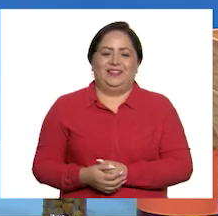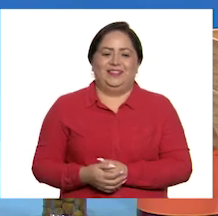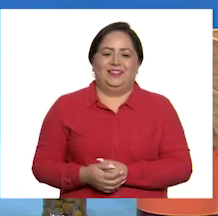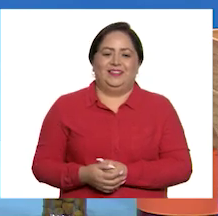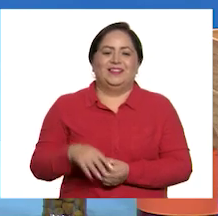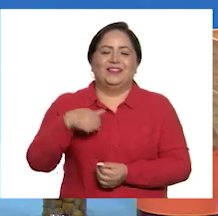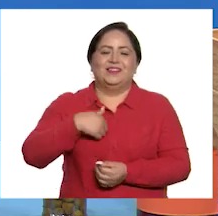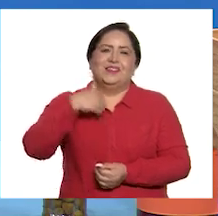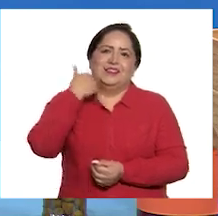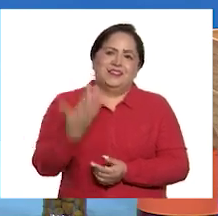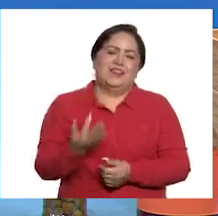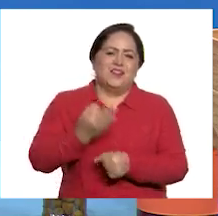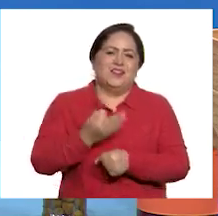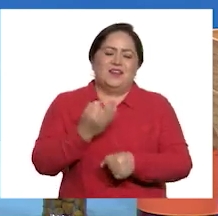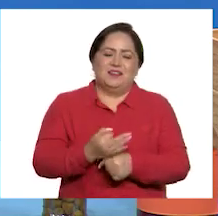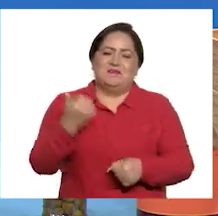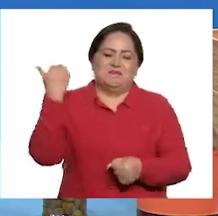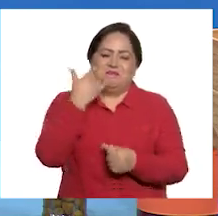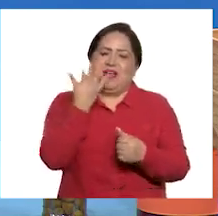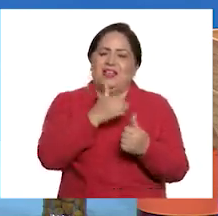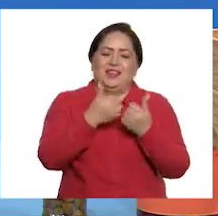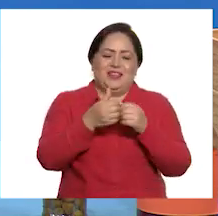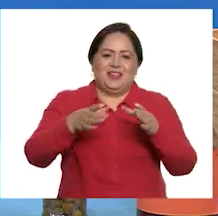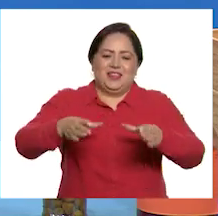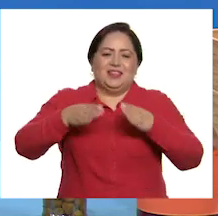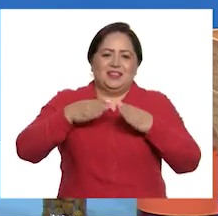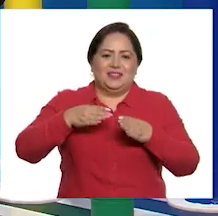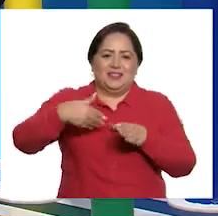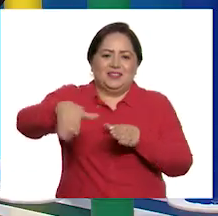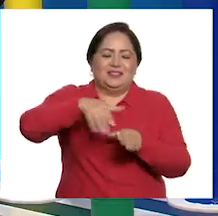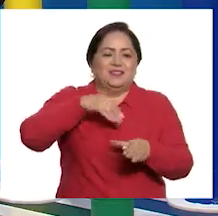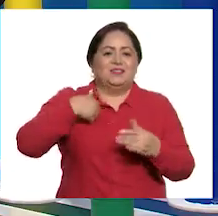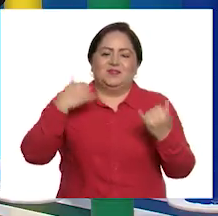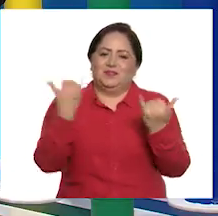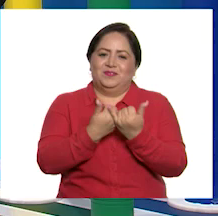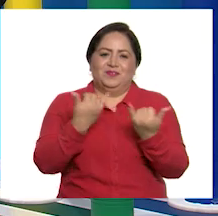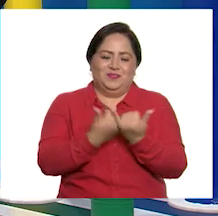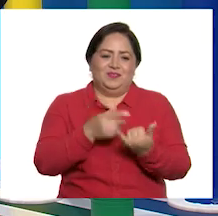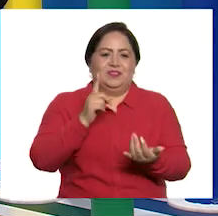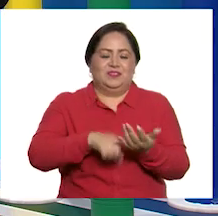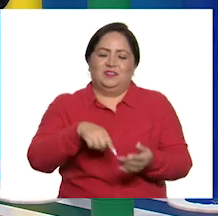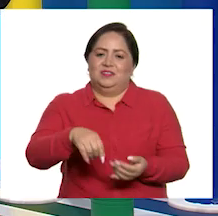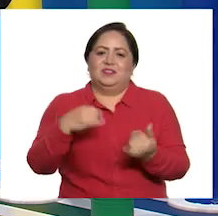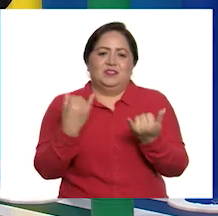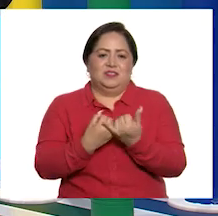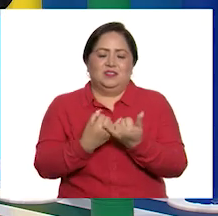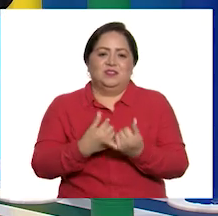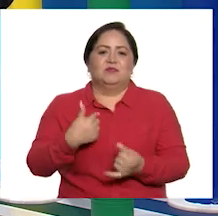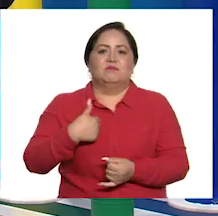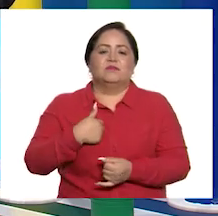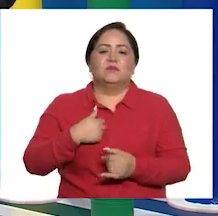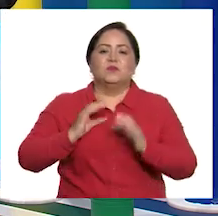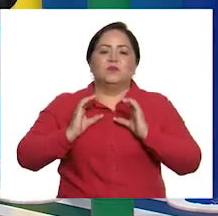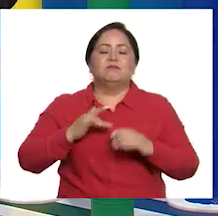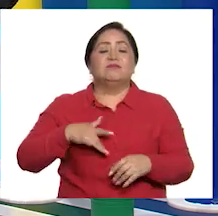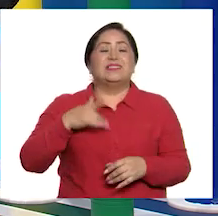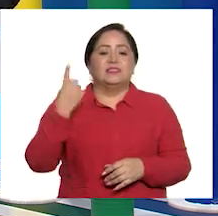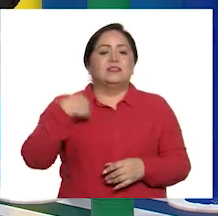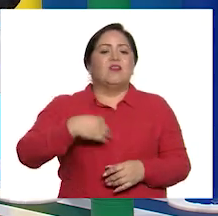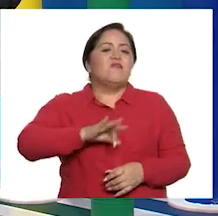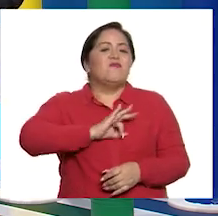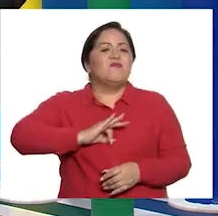Ay, cómo quisiera comerme ahorita un rico pan tostado con mermelada, que también es una conserva y a mí me conserva feliz.